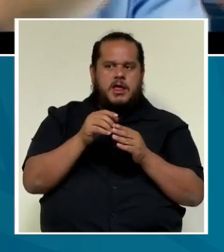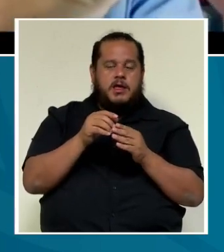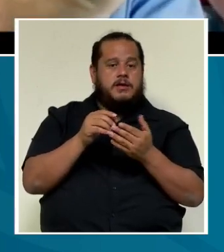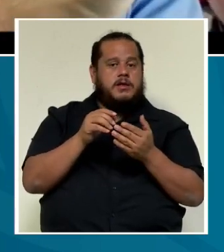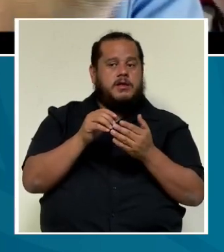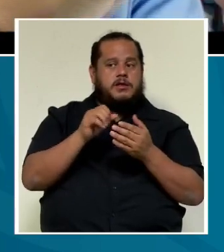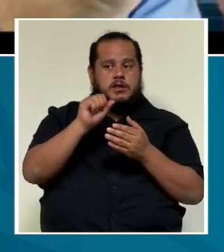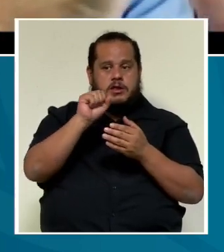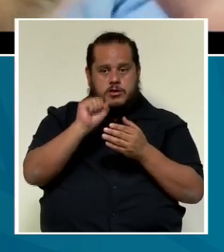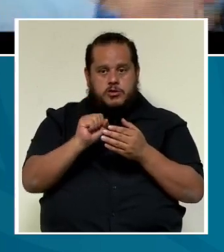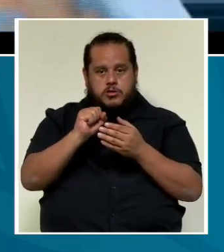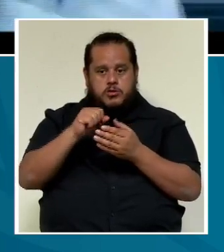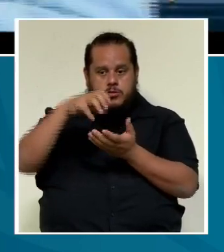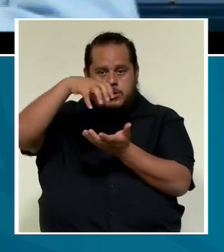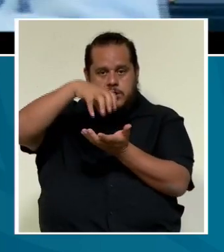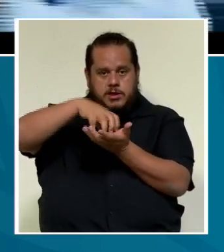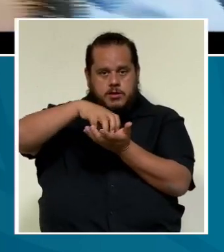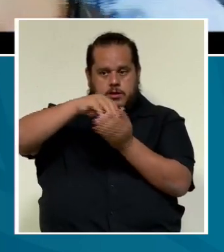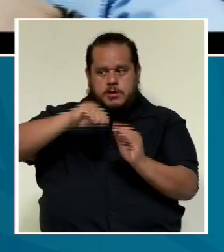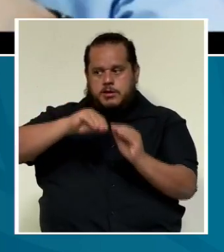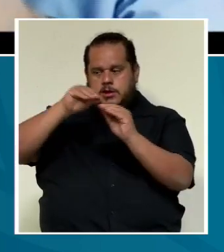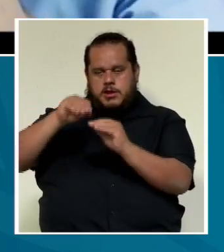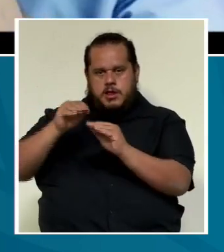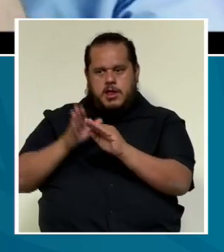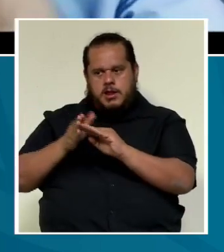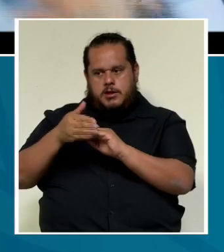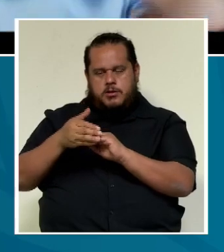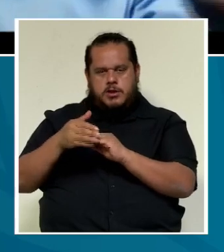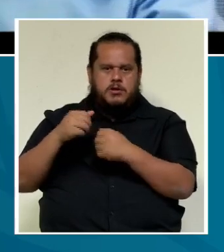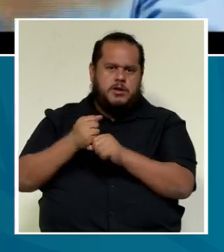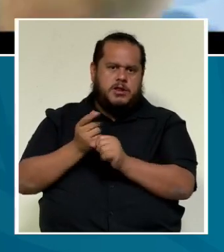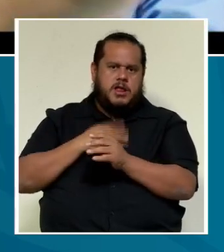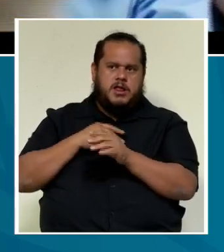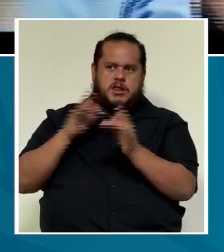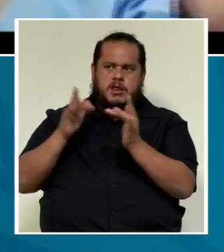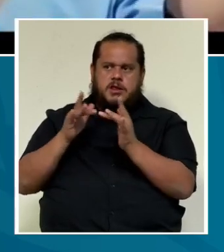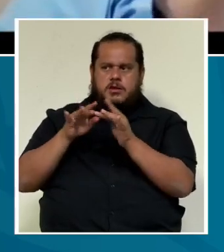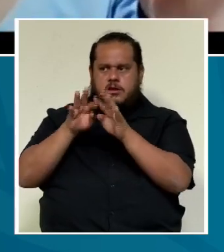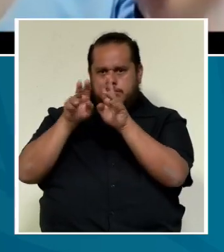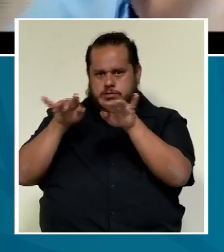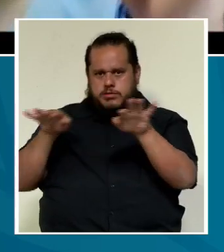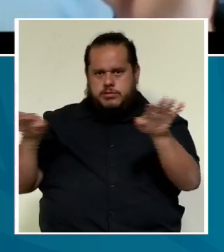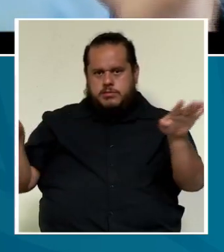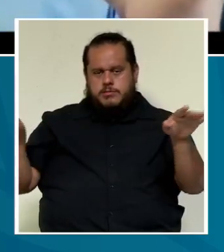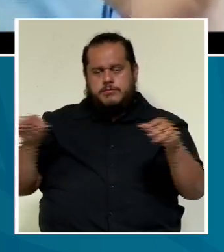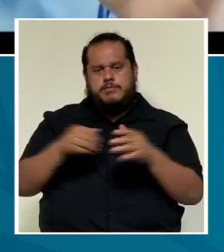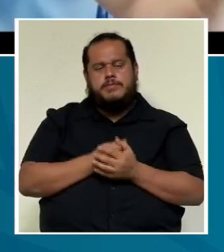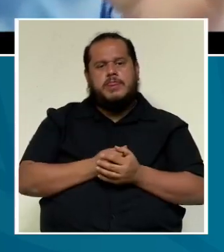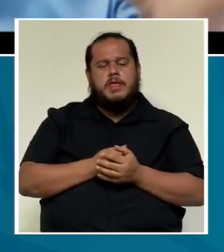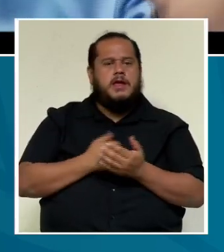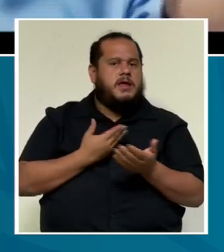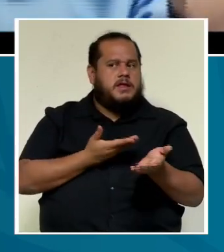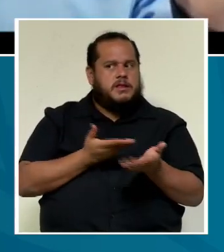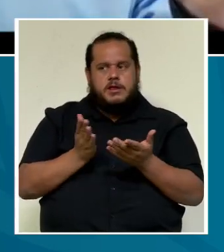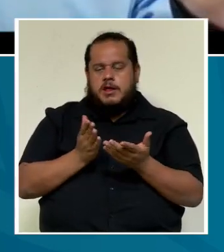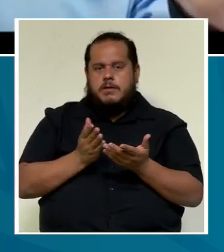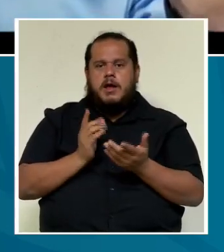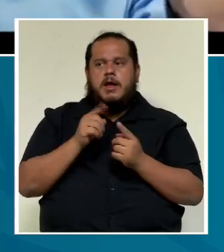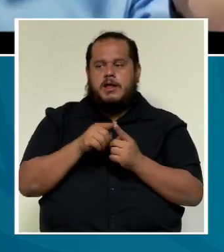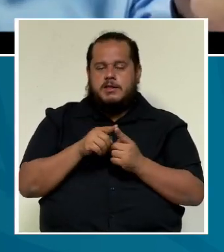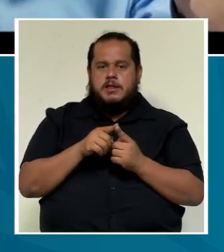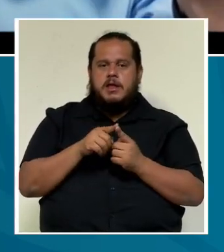que está en esos proyectos se traslada directamente a la costa y lo que se hace es que se interconectan los aerogeneradores, se lleva el conductor hasta